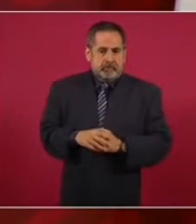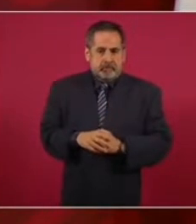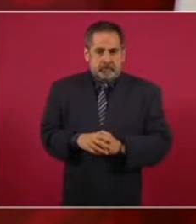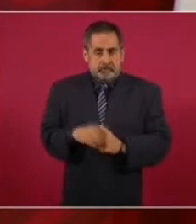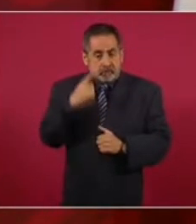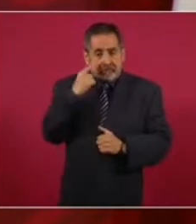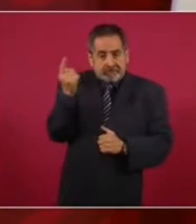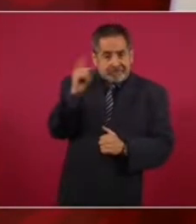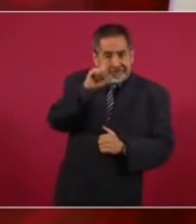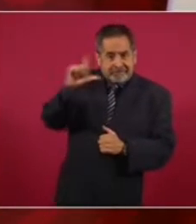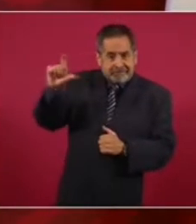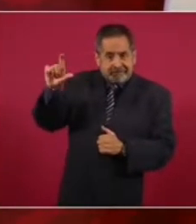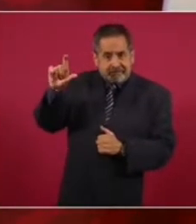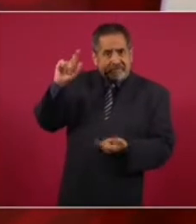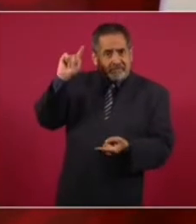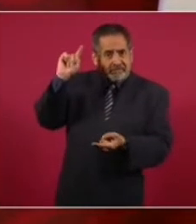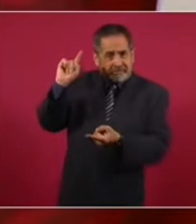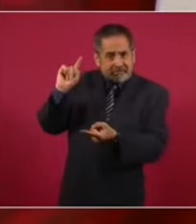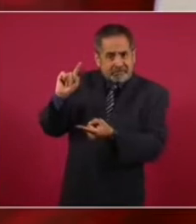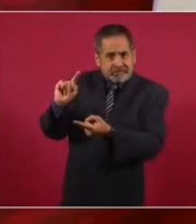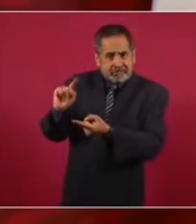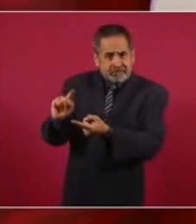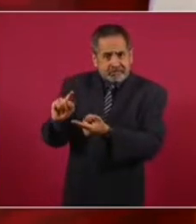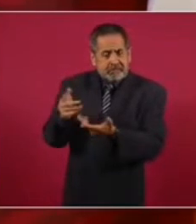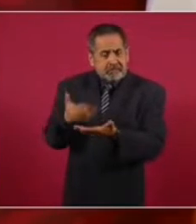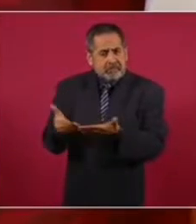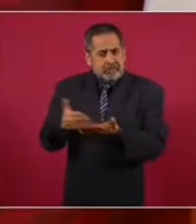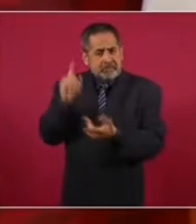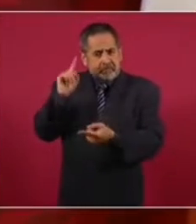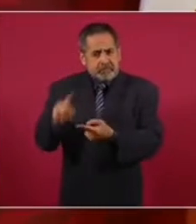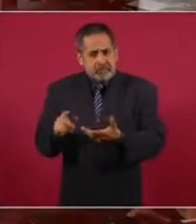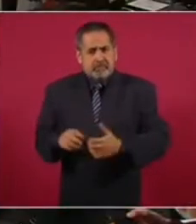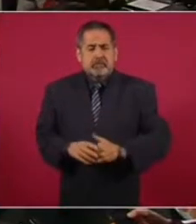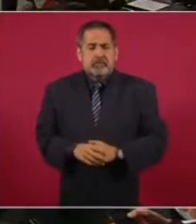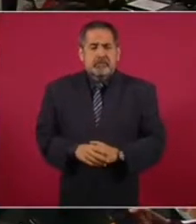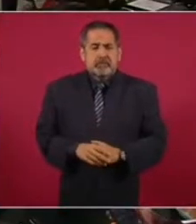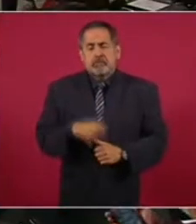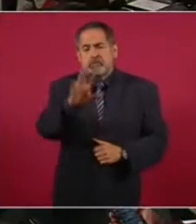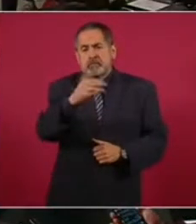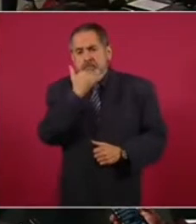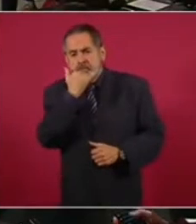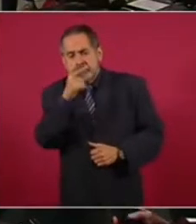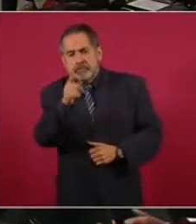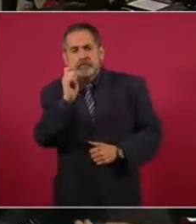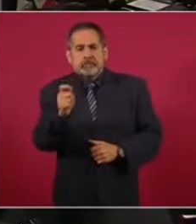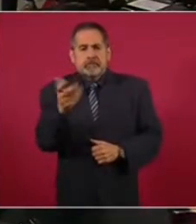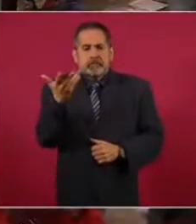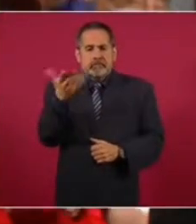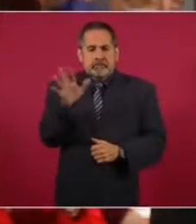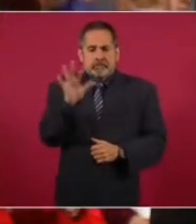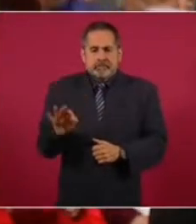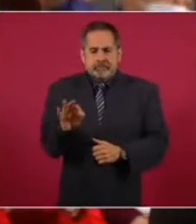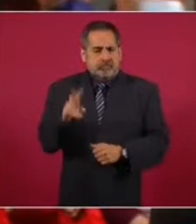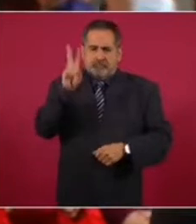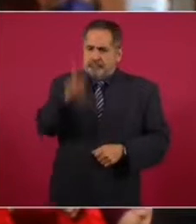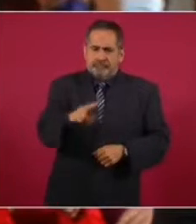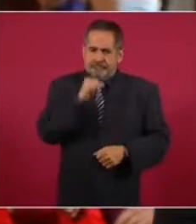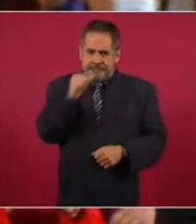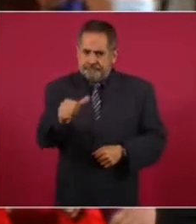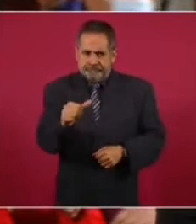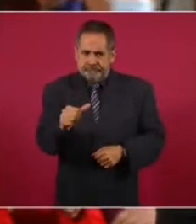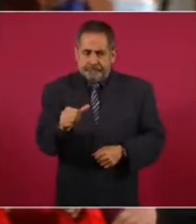pero mira cómo va hasta ahora. A ver, lo que pasa es que ese 10% no es real, porque